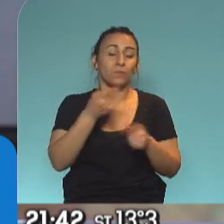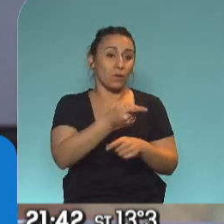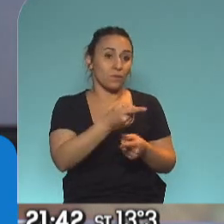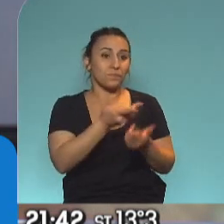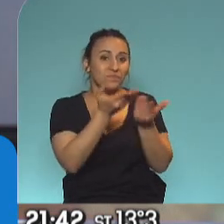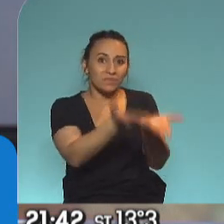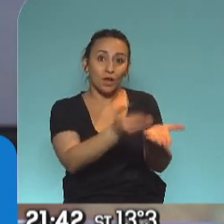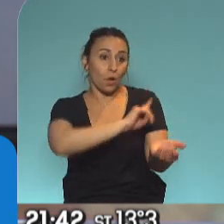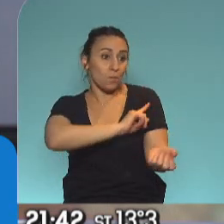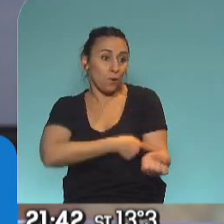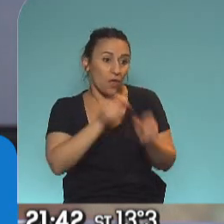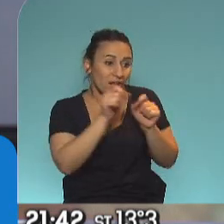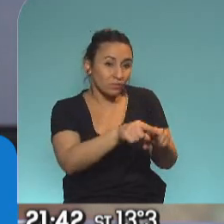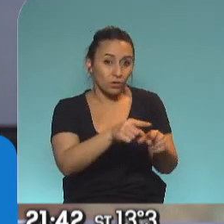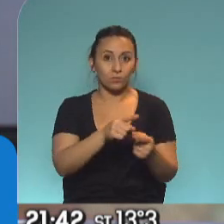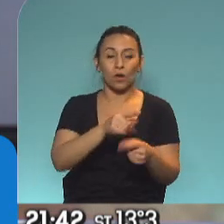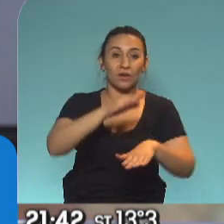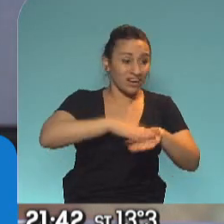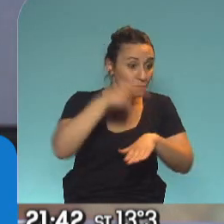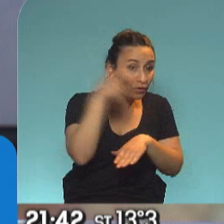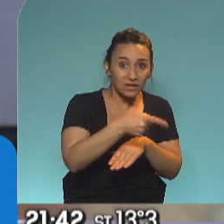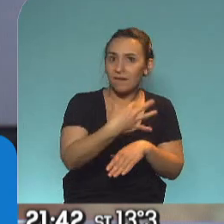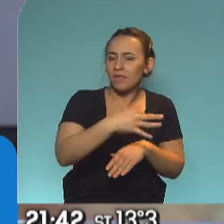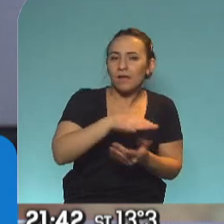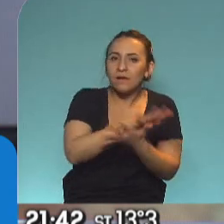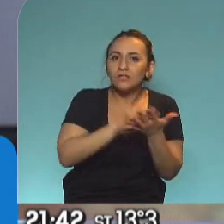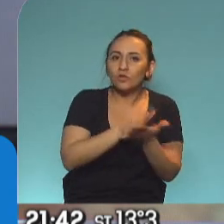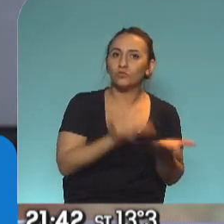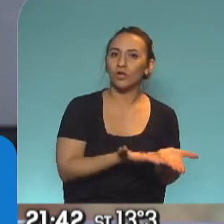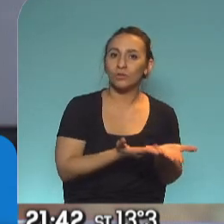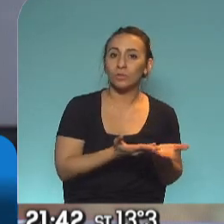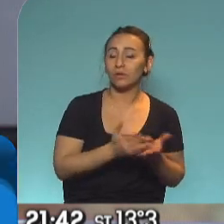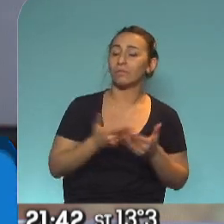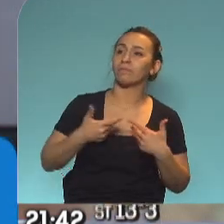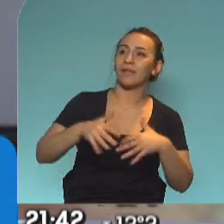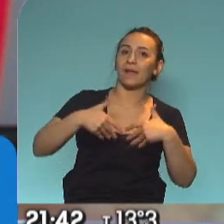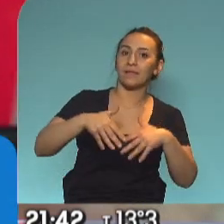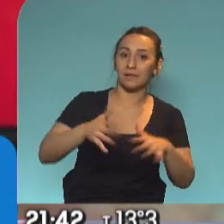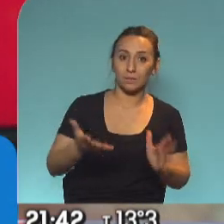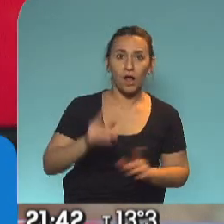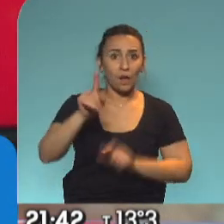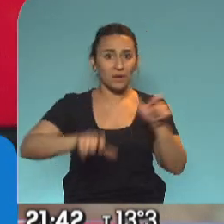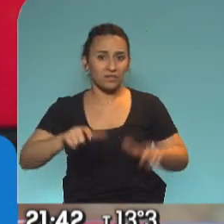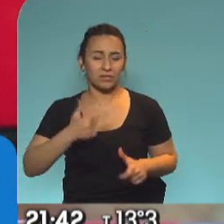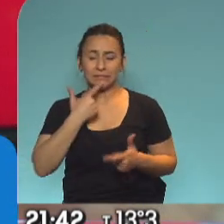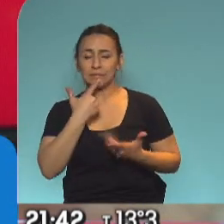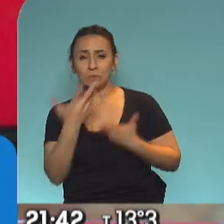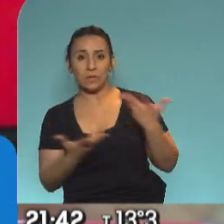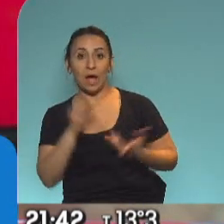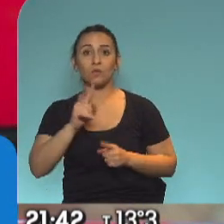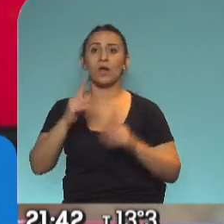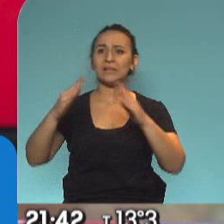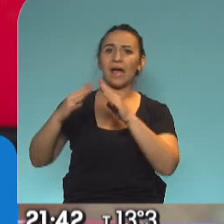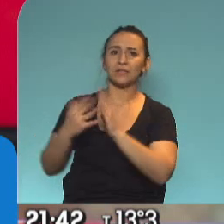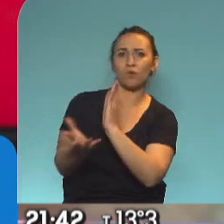ese conflicto en su puño, le otorga, ¿se entiende? Pero mientras tanto hay personas que viven en incertidumbre la mitad de su vida, que tienen sus bienes embargados, que no pueden disponer